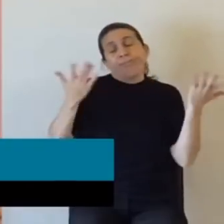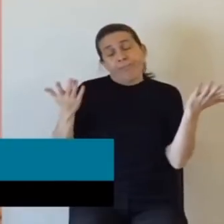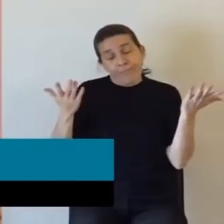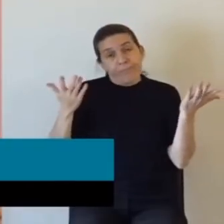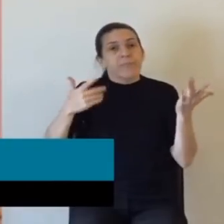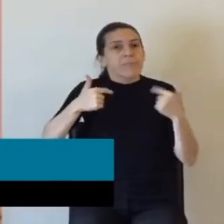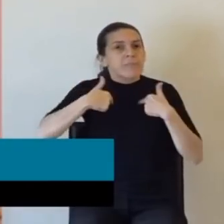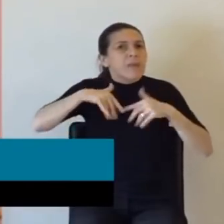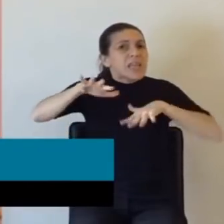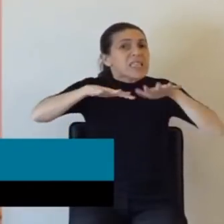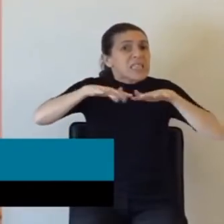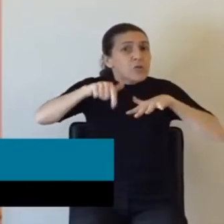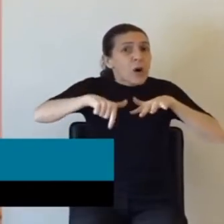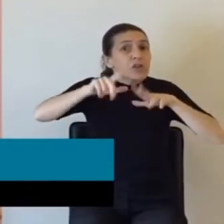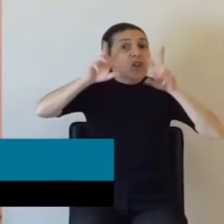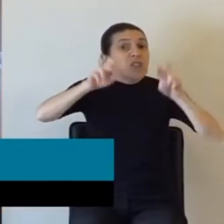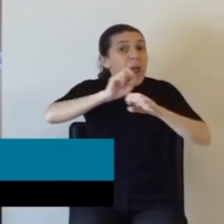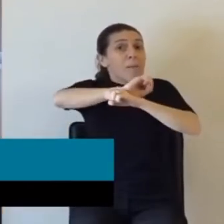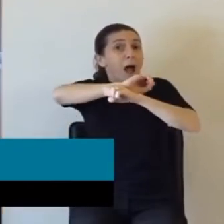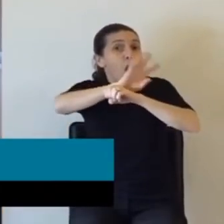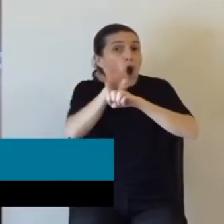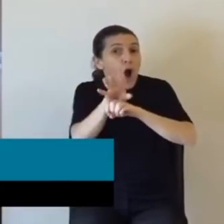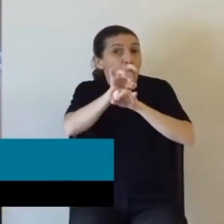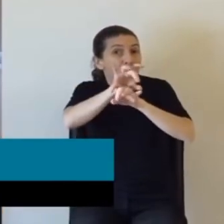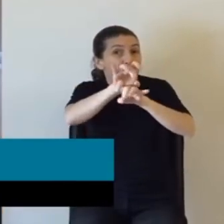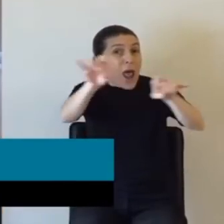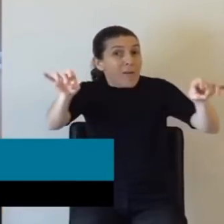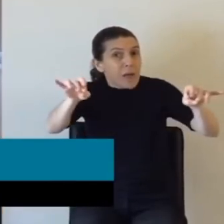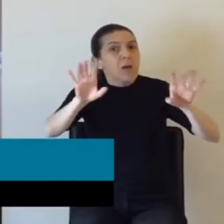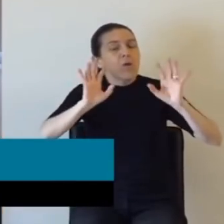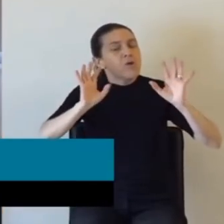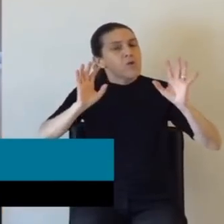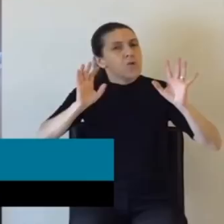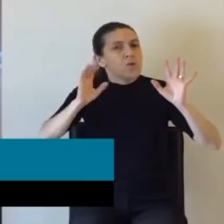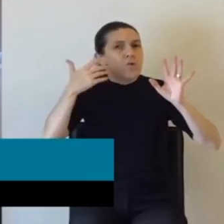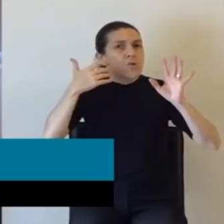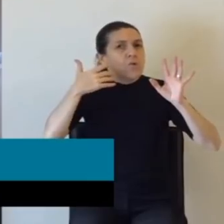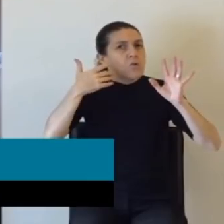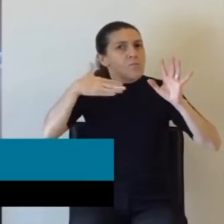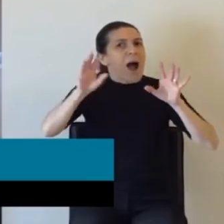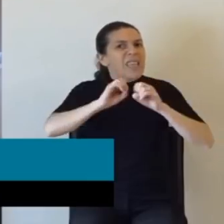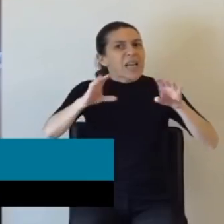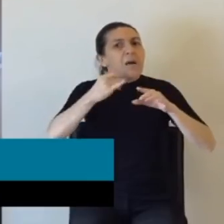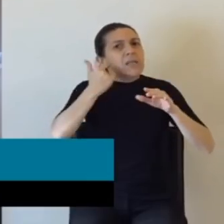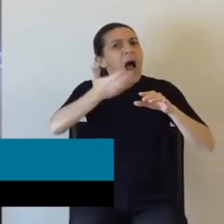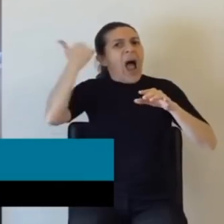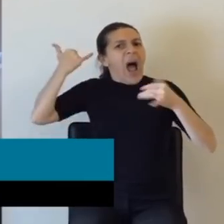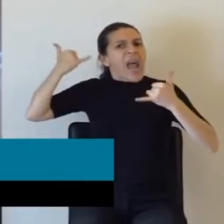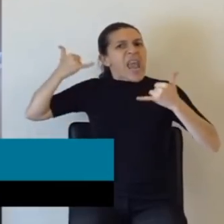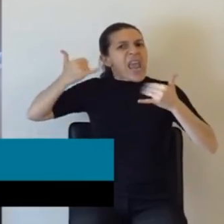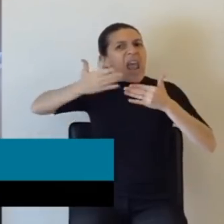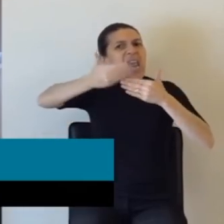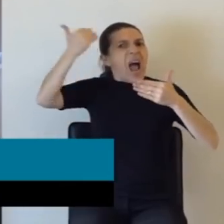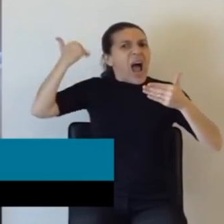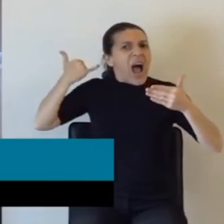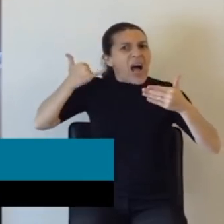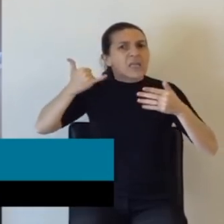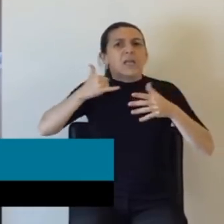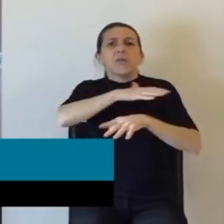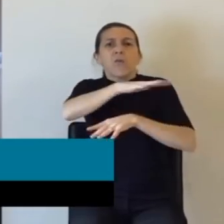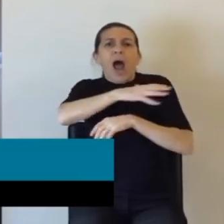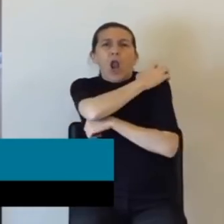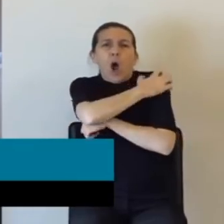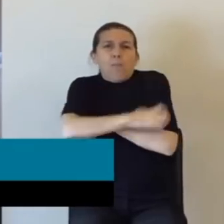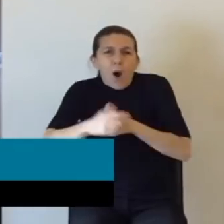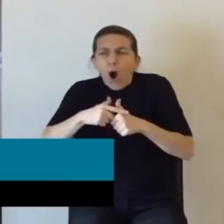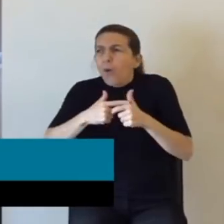que esta situación de pandemia agrava algo que ya existía, que es el hacinamiento, que